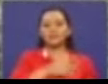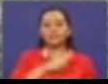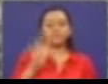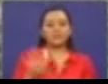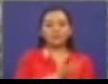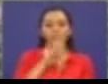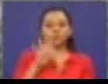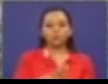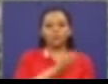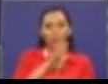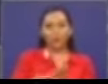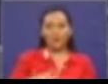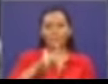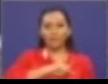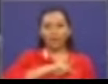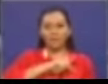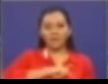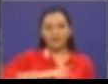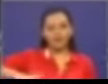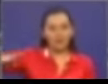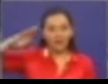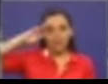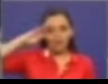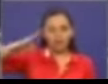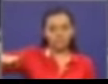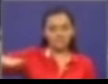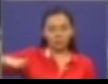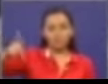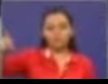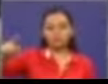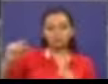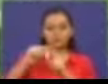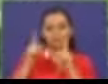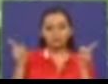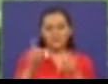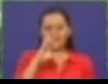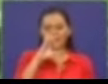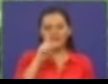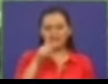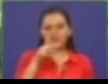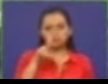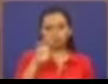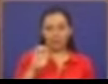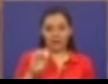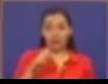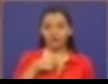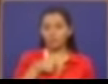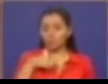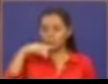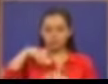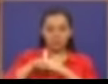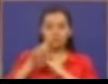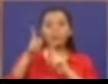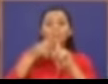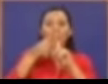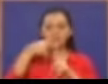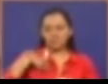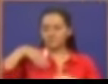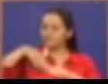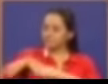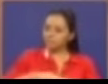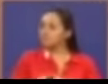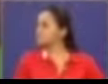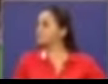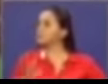de Ingeniería Agronómica de la ESPE. No los conocía, no conocía ese campo, un lugar hermosísimo. Felicitaciones a la ESPE. Son